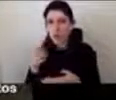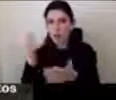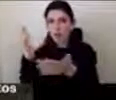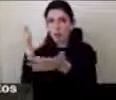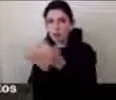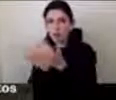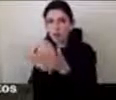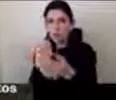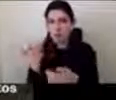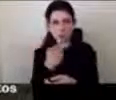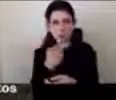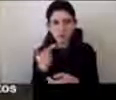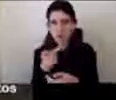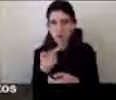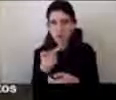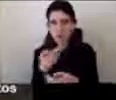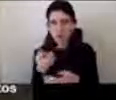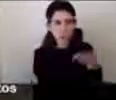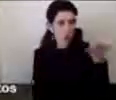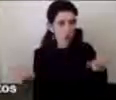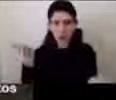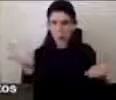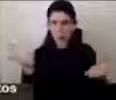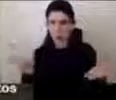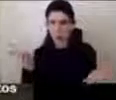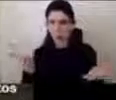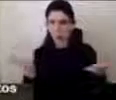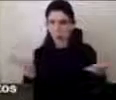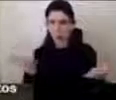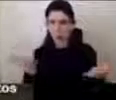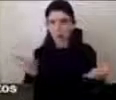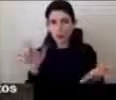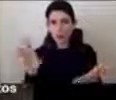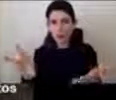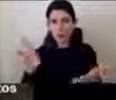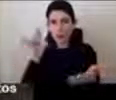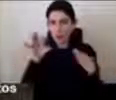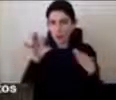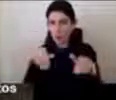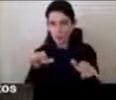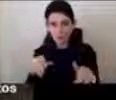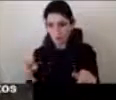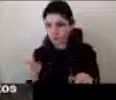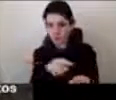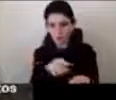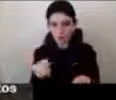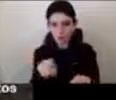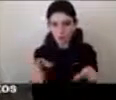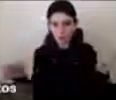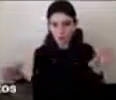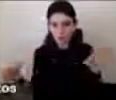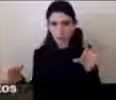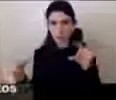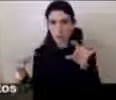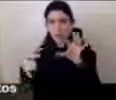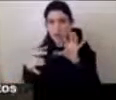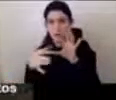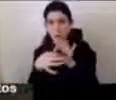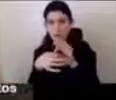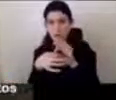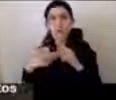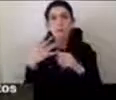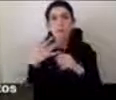comparar al observar las cartas y poder encontrar el símbolo común, asociar al establecer una relación entre